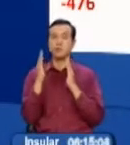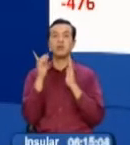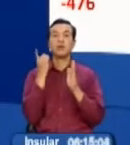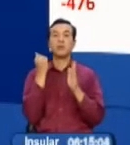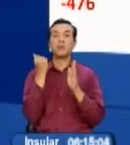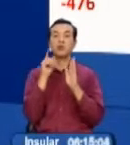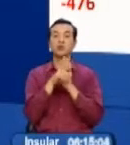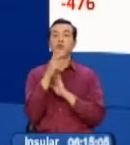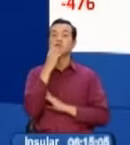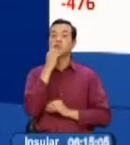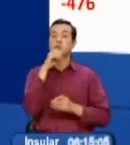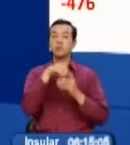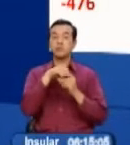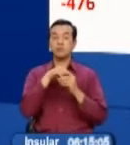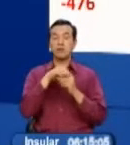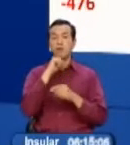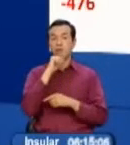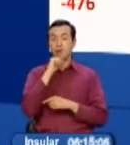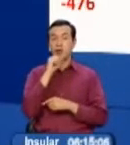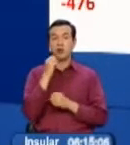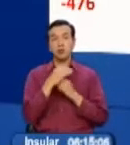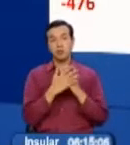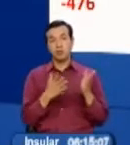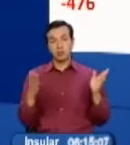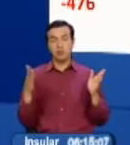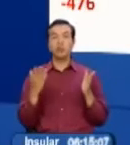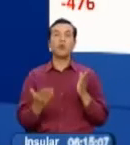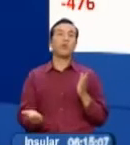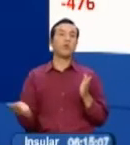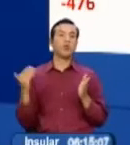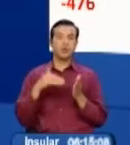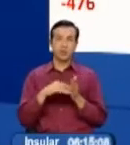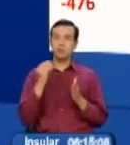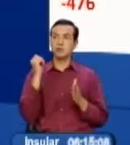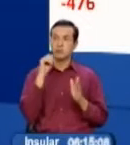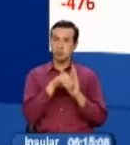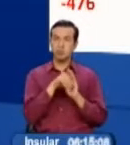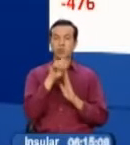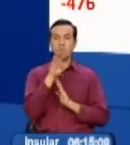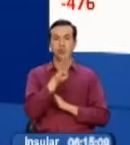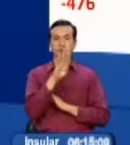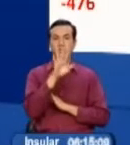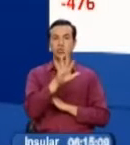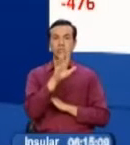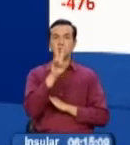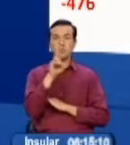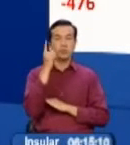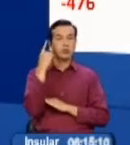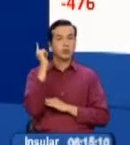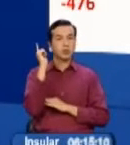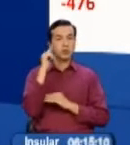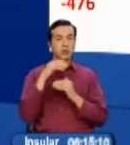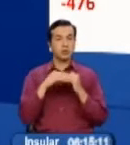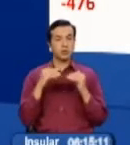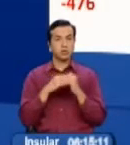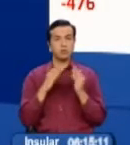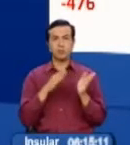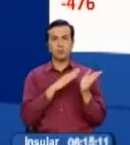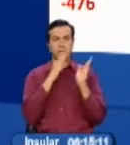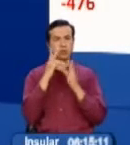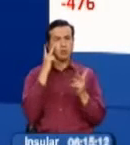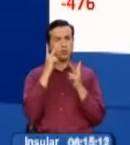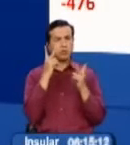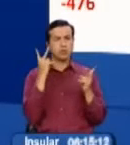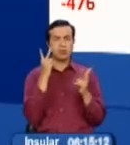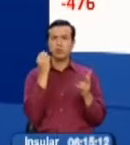de ahorro, si tú observas, todavía nos falta volver a poner en ahorro 452 millones. Pero observa